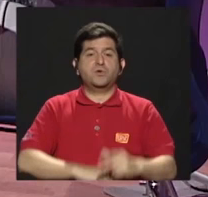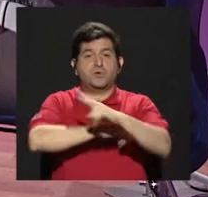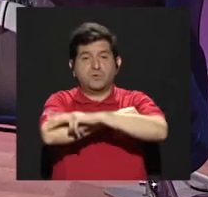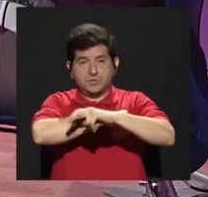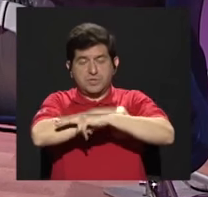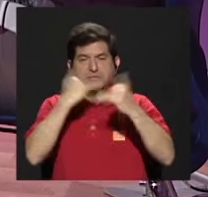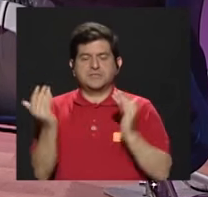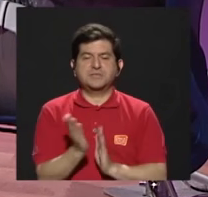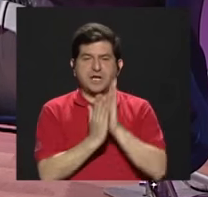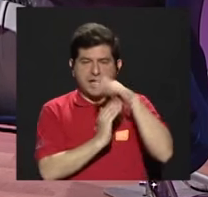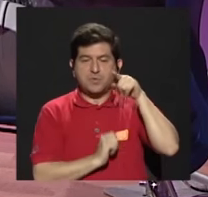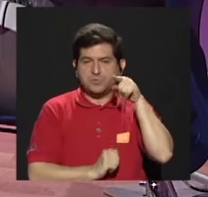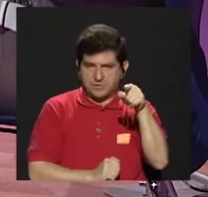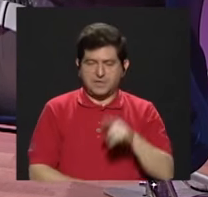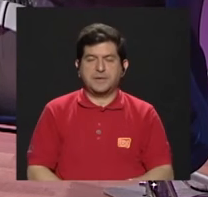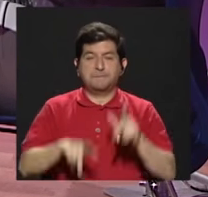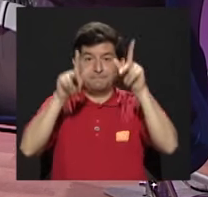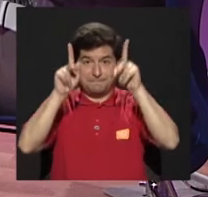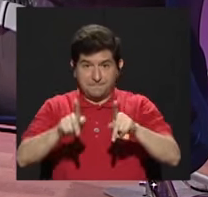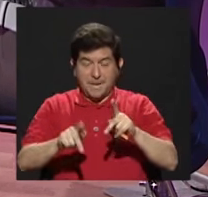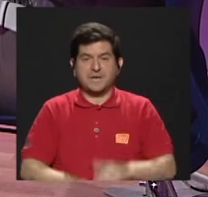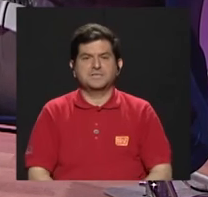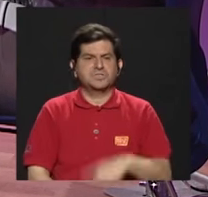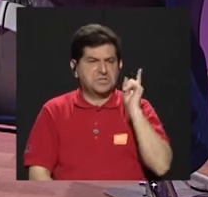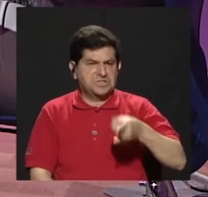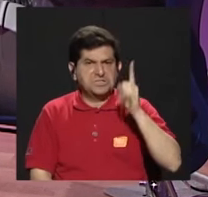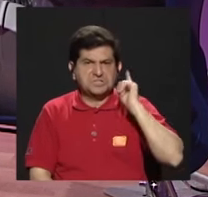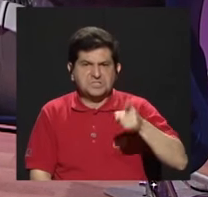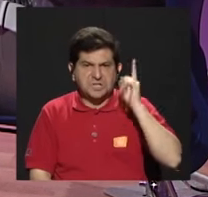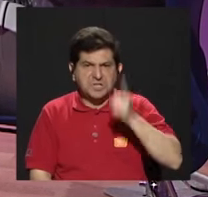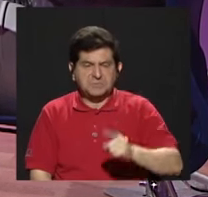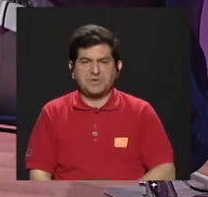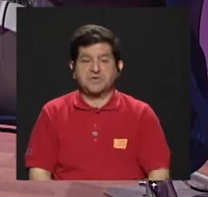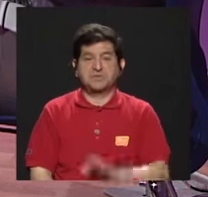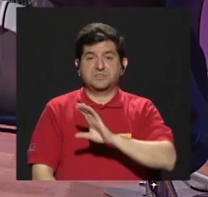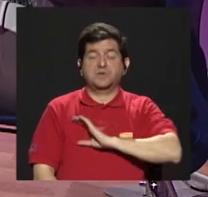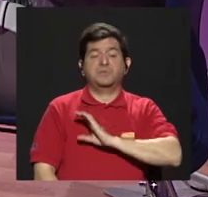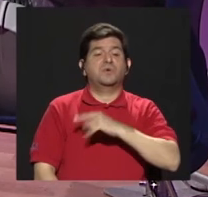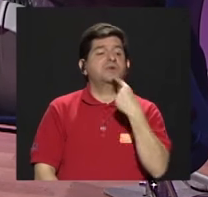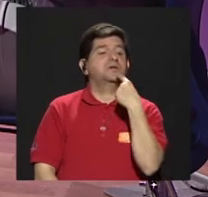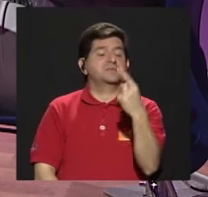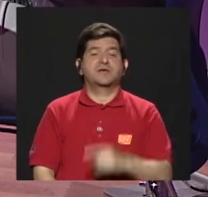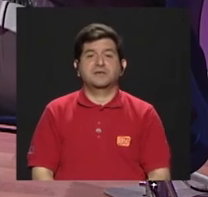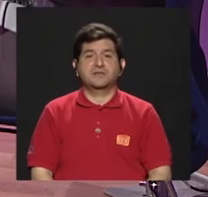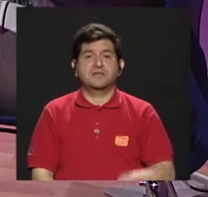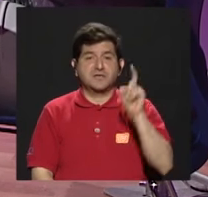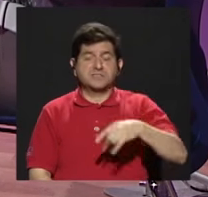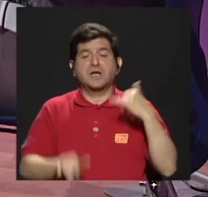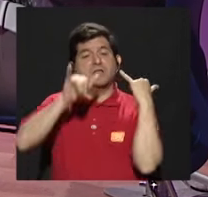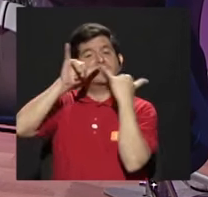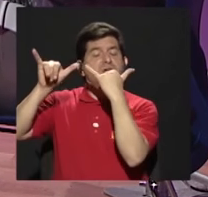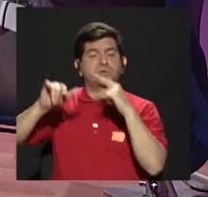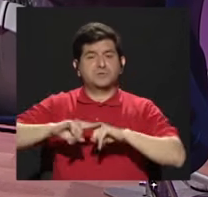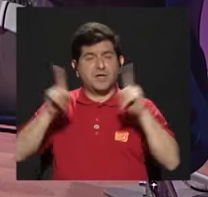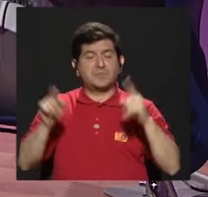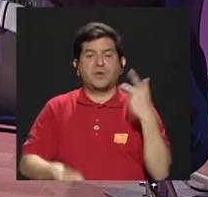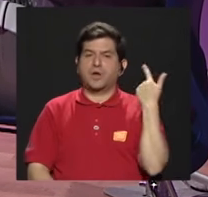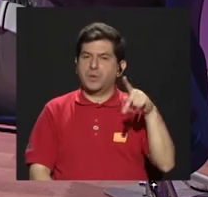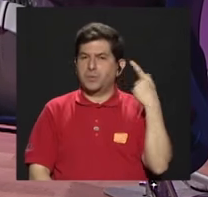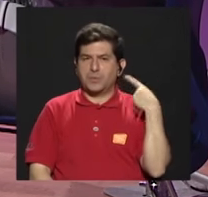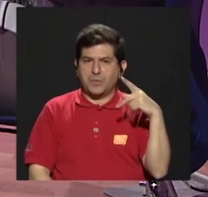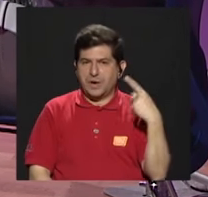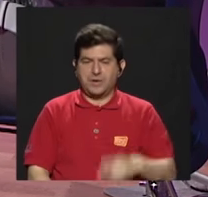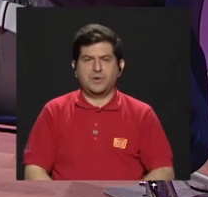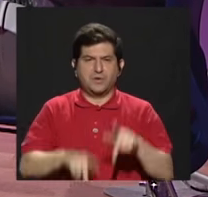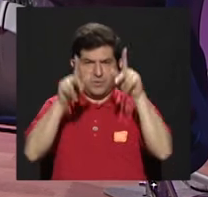ya abusaron de ella. Esas personas intimidan mucho y la policía dice que se tiene que denunciar, pero es muy peligroso porque